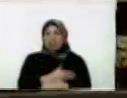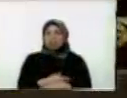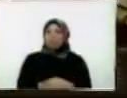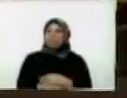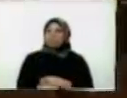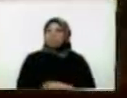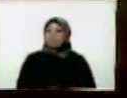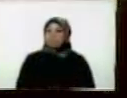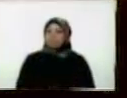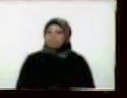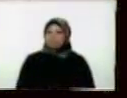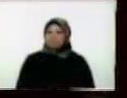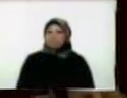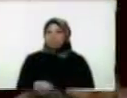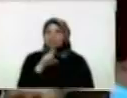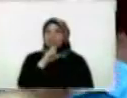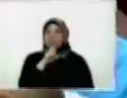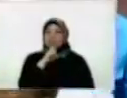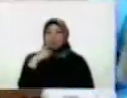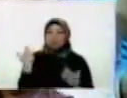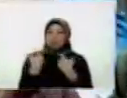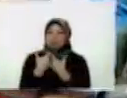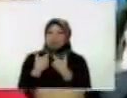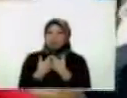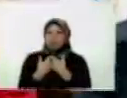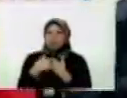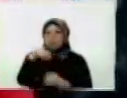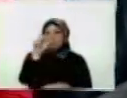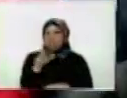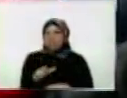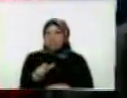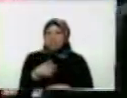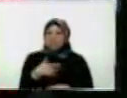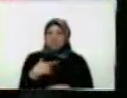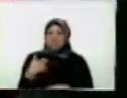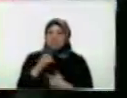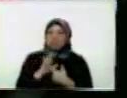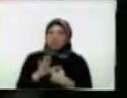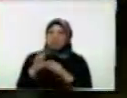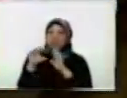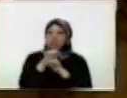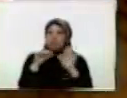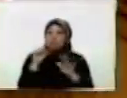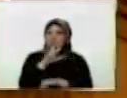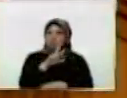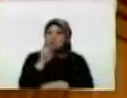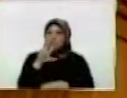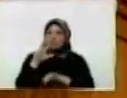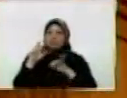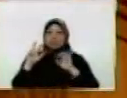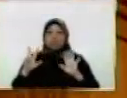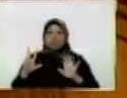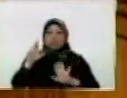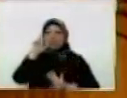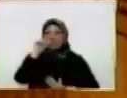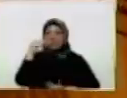una piratería jurídica constitucional, invocando el artículo 233 de esta Constitución,